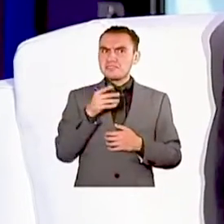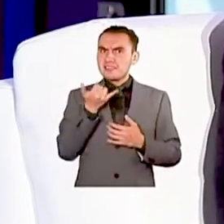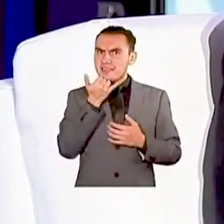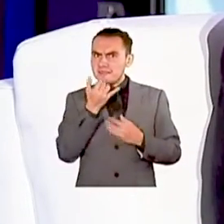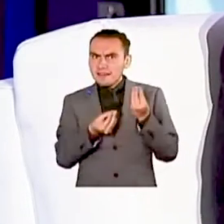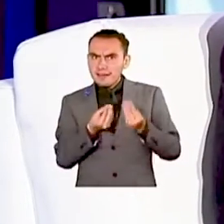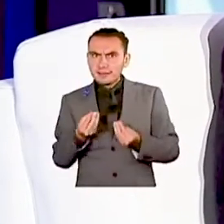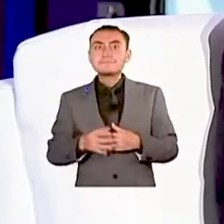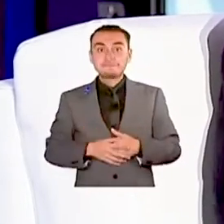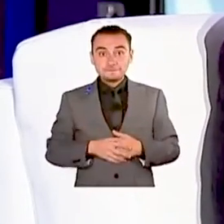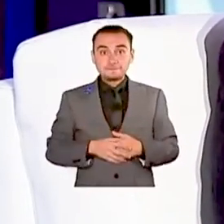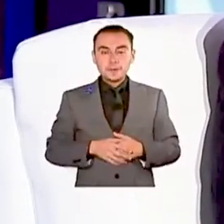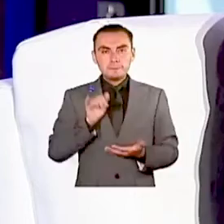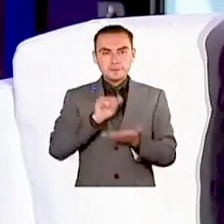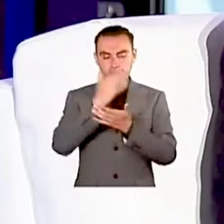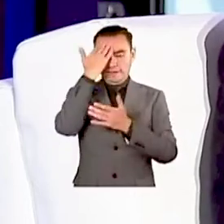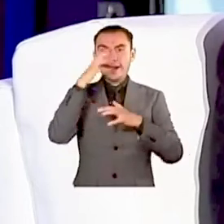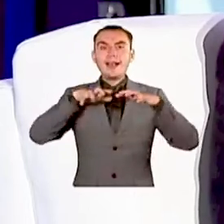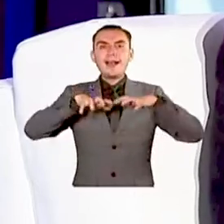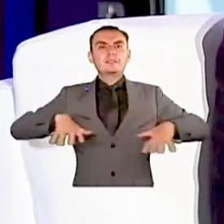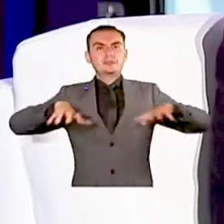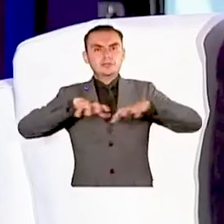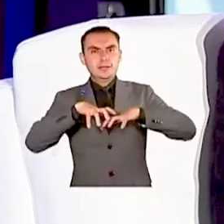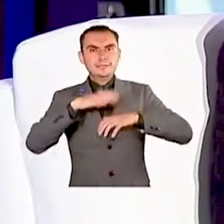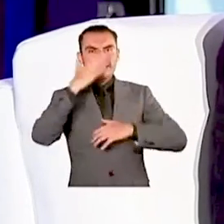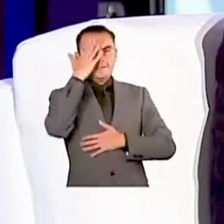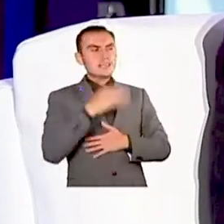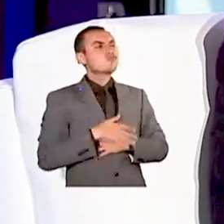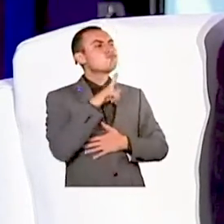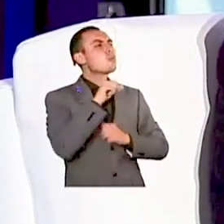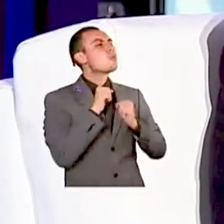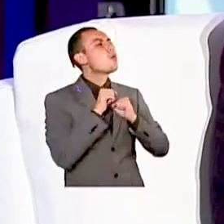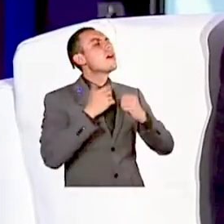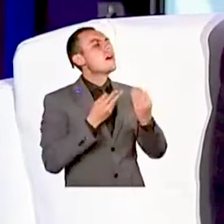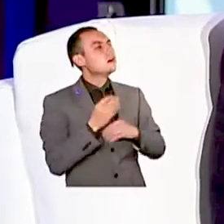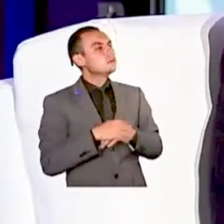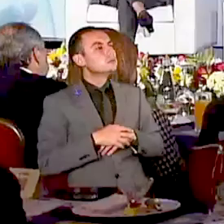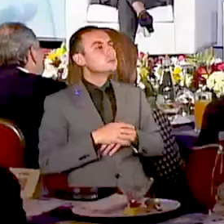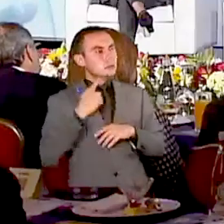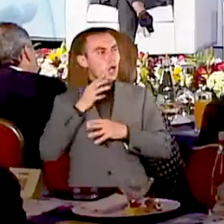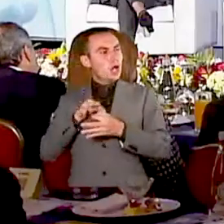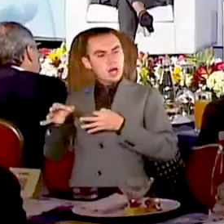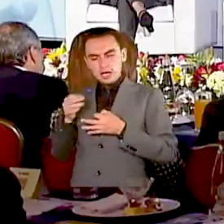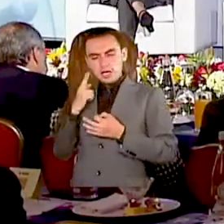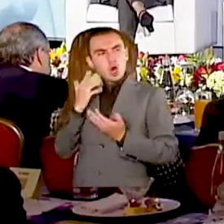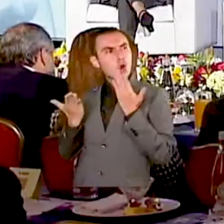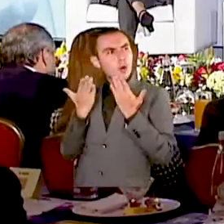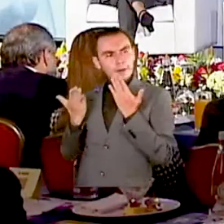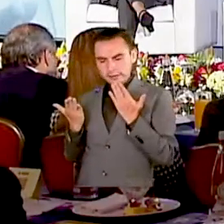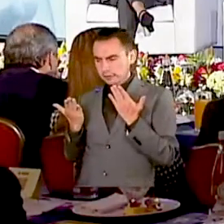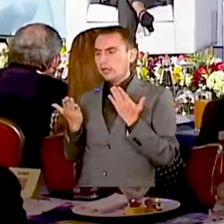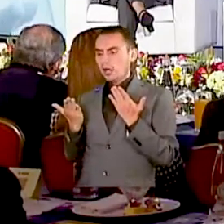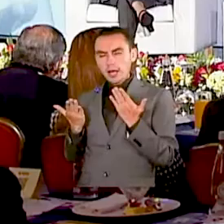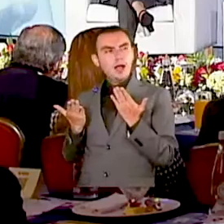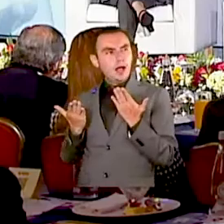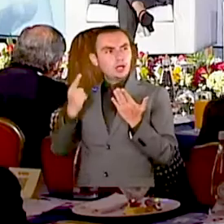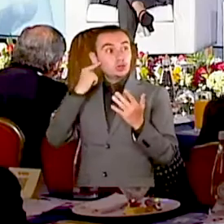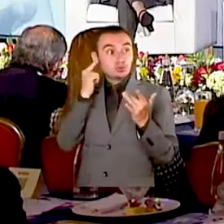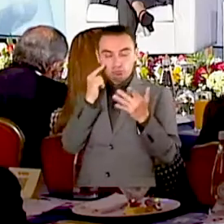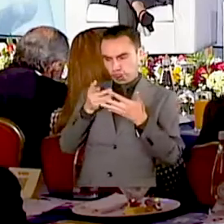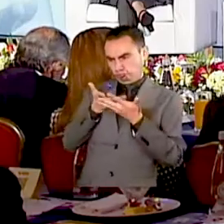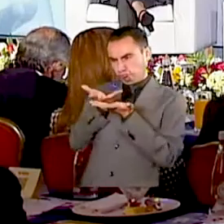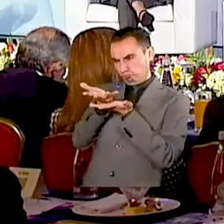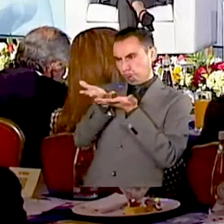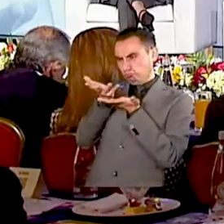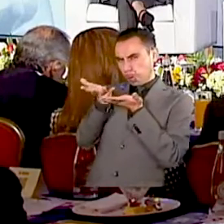las acciones que se adelantaban tanto en el nivel central como en el nivel territorial. Se establecieron lineamientos